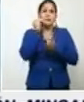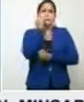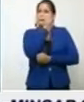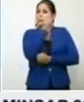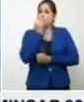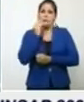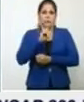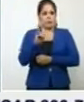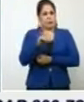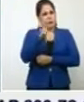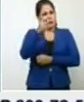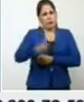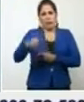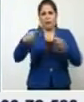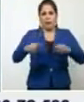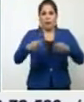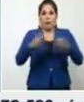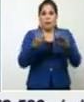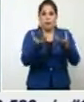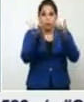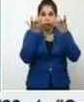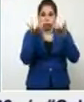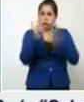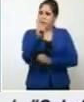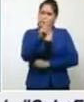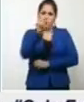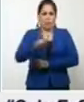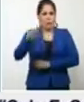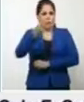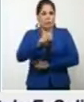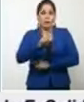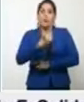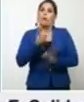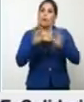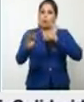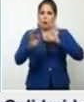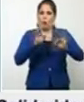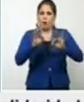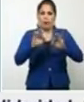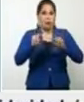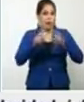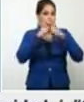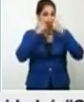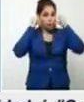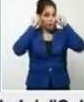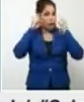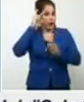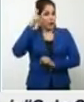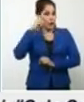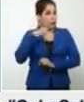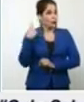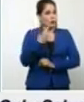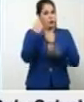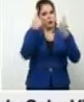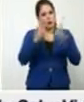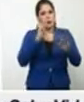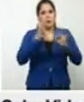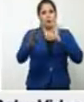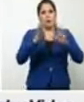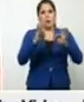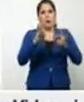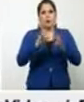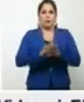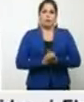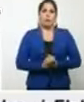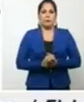público, evitar las aglomeraciones y cuidarse. Cubano, todos nos necesitamos unos a los otros.